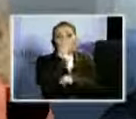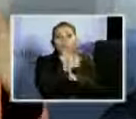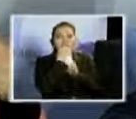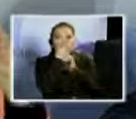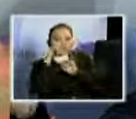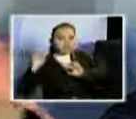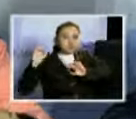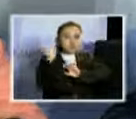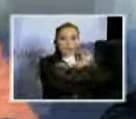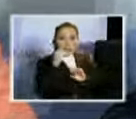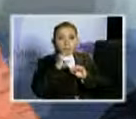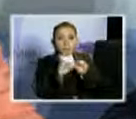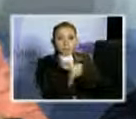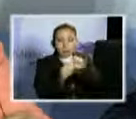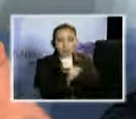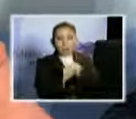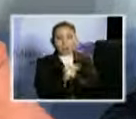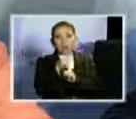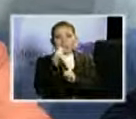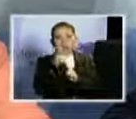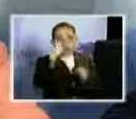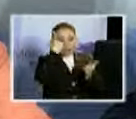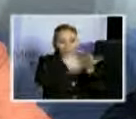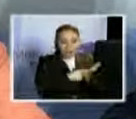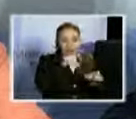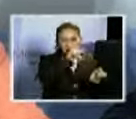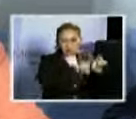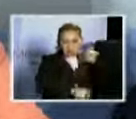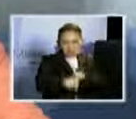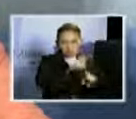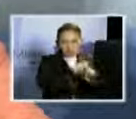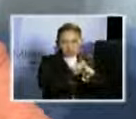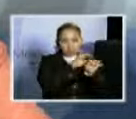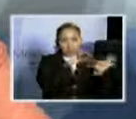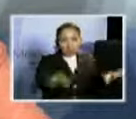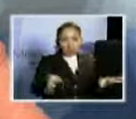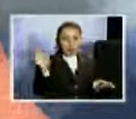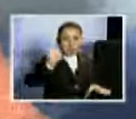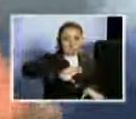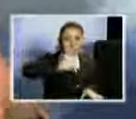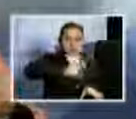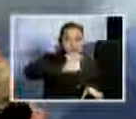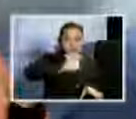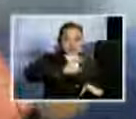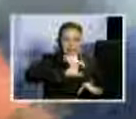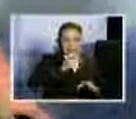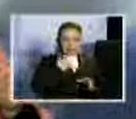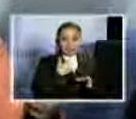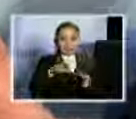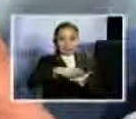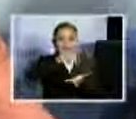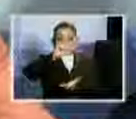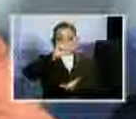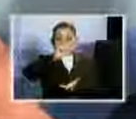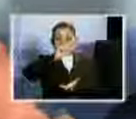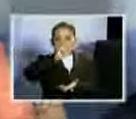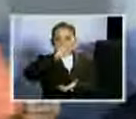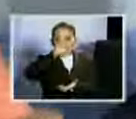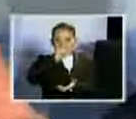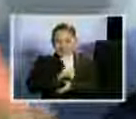granadas con sustancias químicas que van desde mostaza hasta sarín, que van con